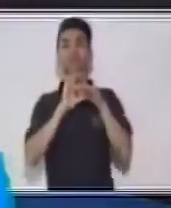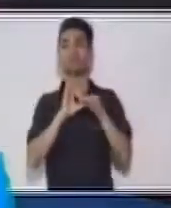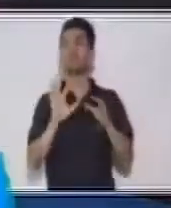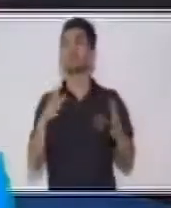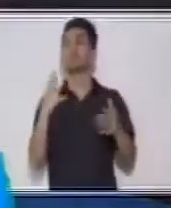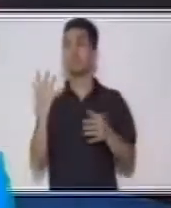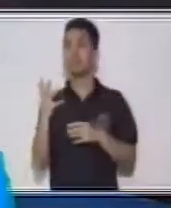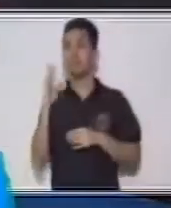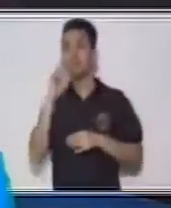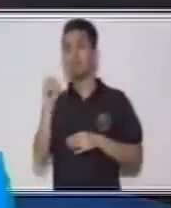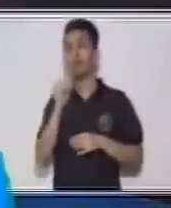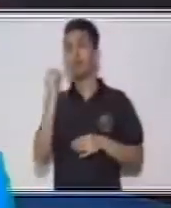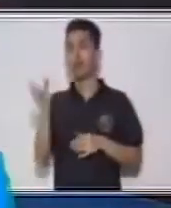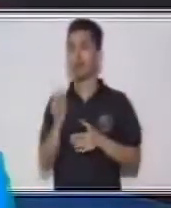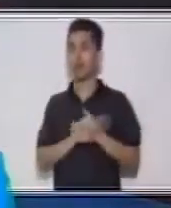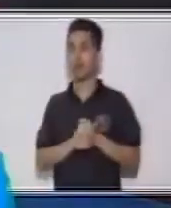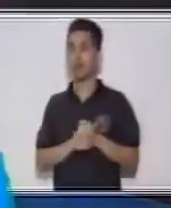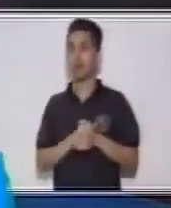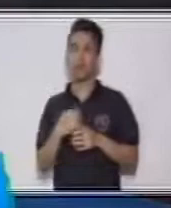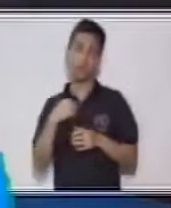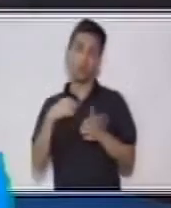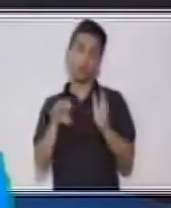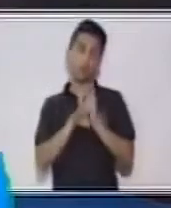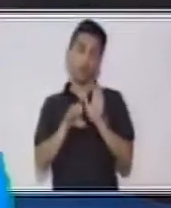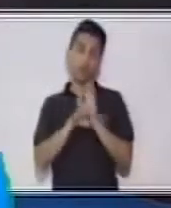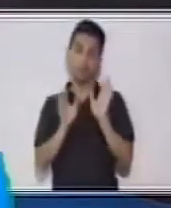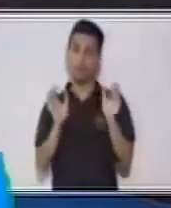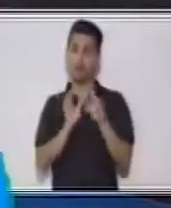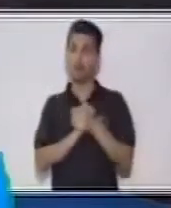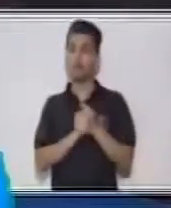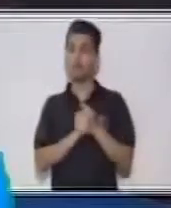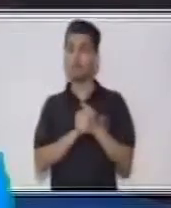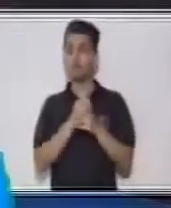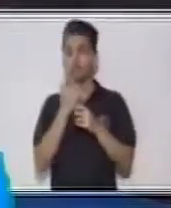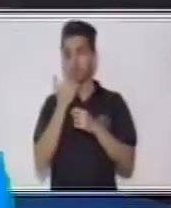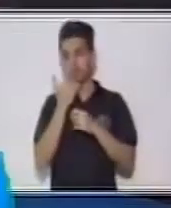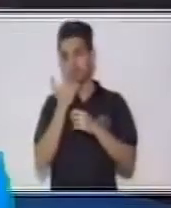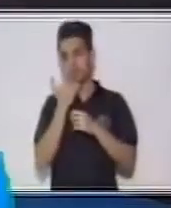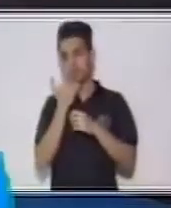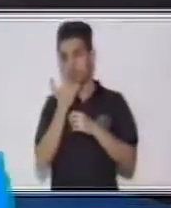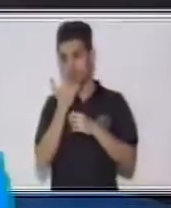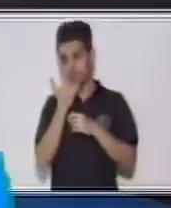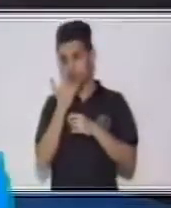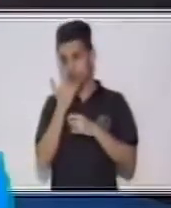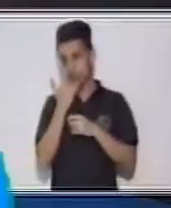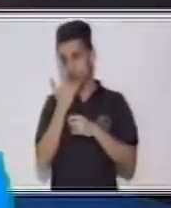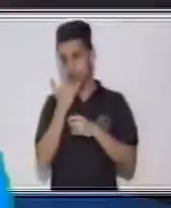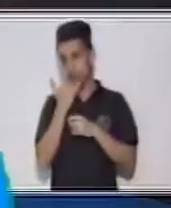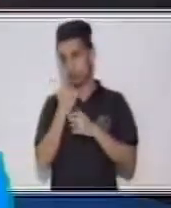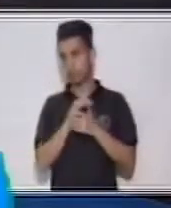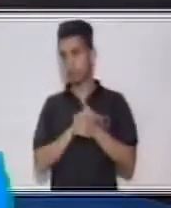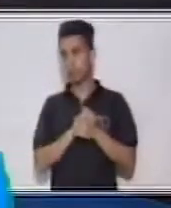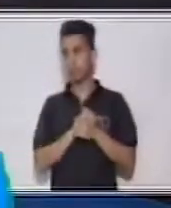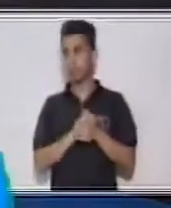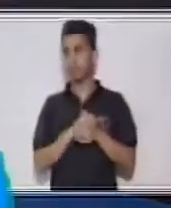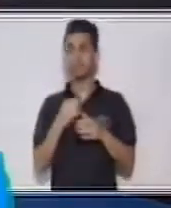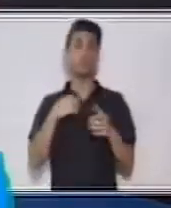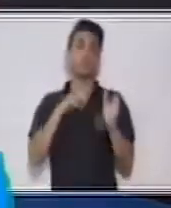patrones porque porque si yo por ejemplo dijo si yo escribo acá 5